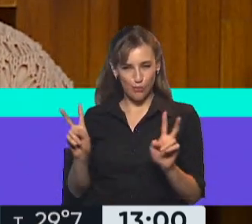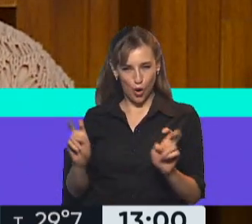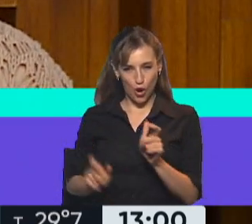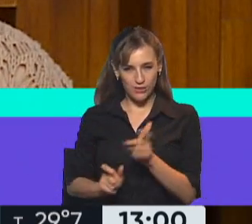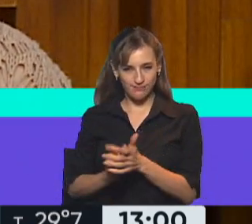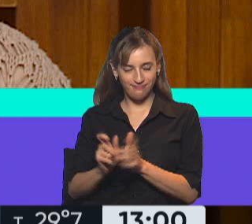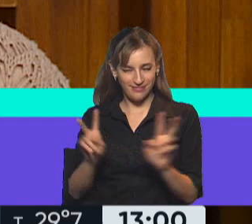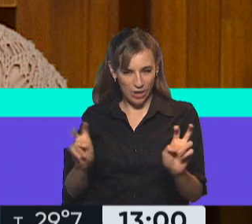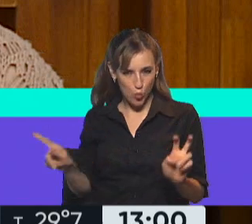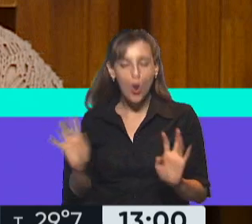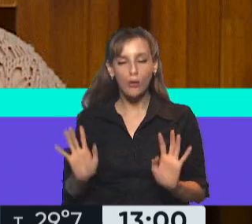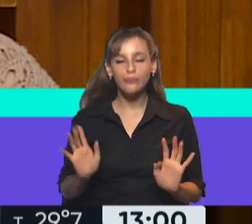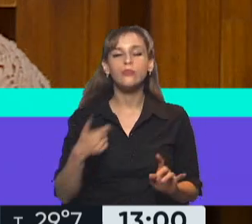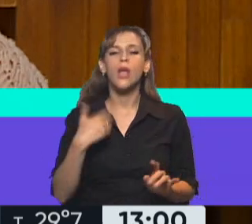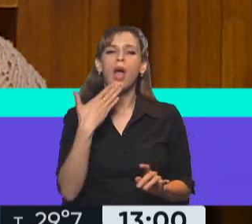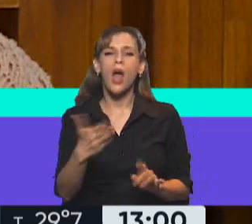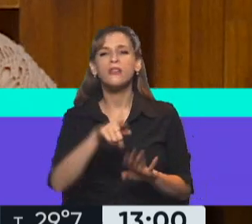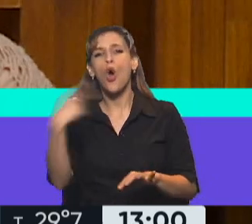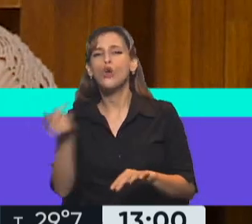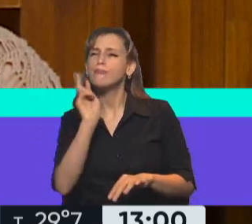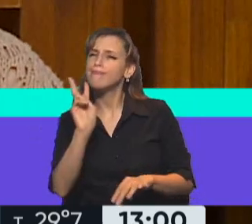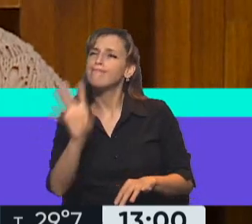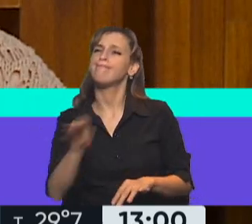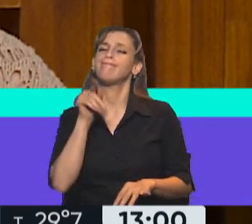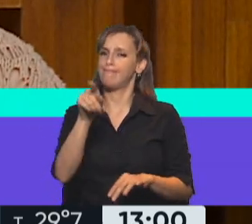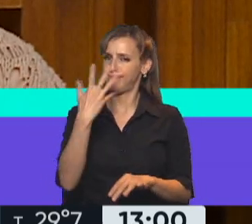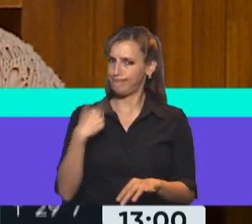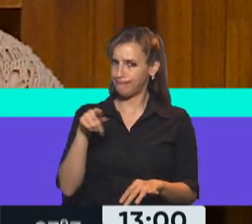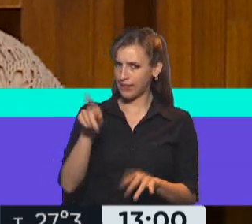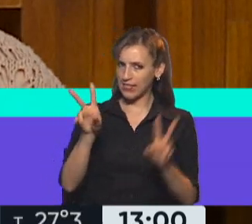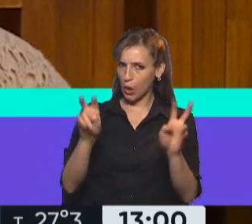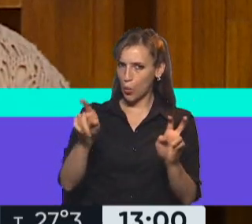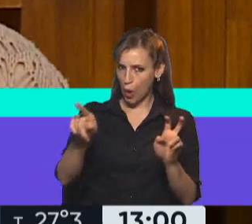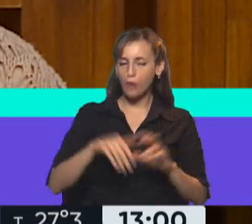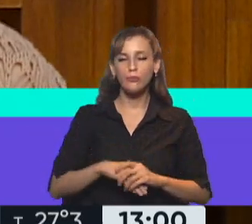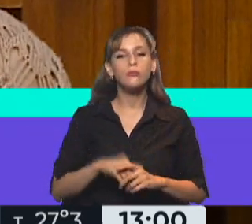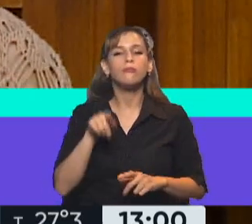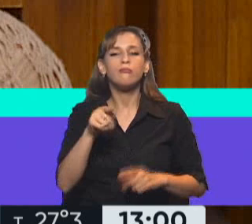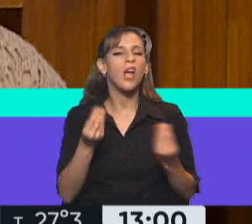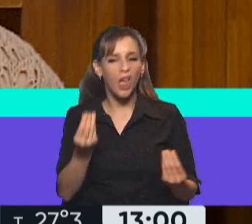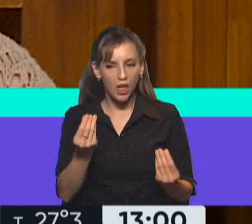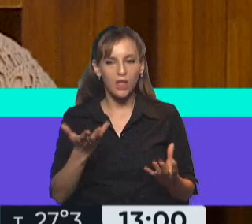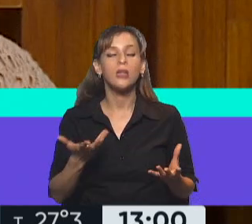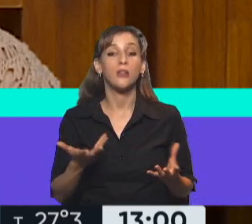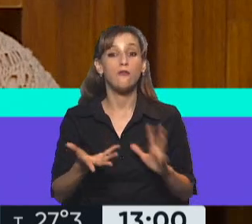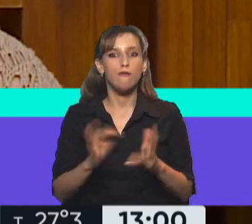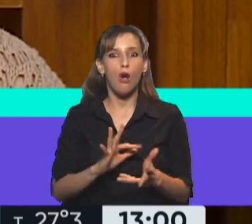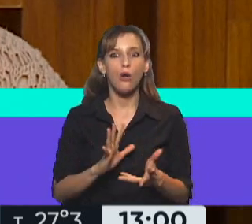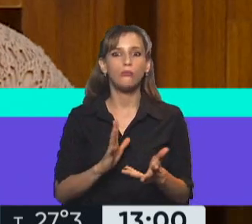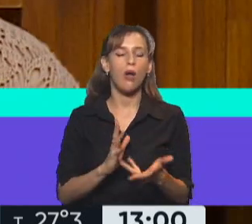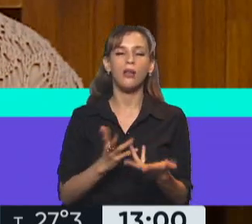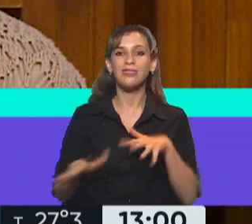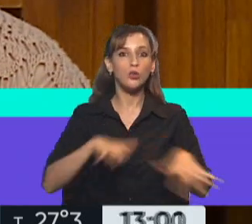Qin, el libro de las mutaciones. Tiene que ver con, digamos, cómo la capacidad de respuesta que tenemos